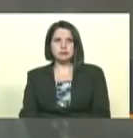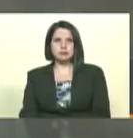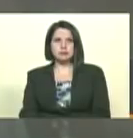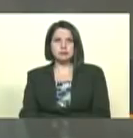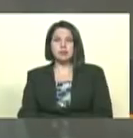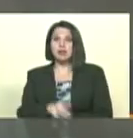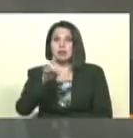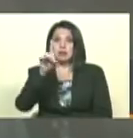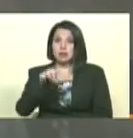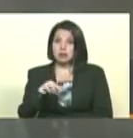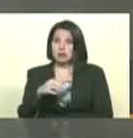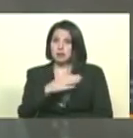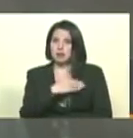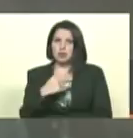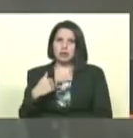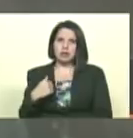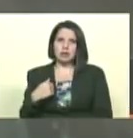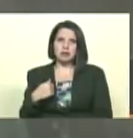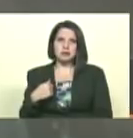queremos